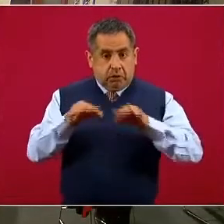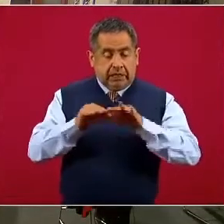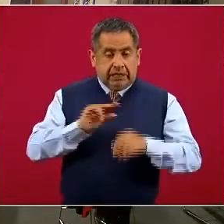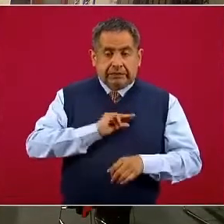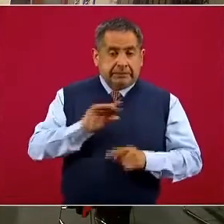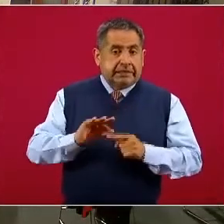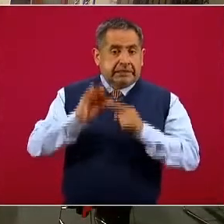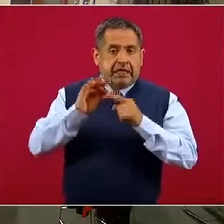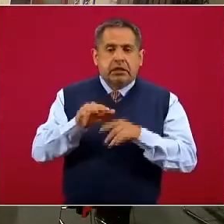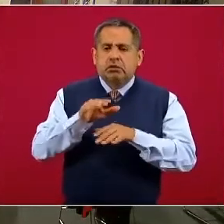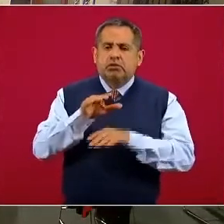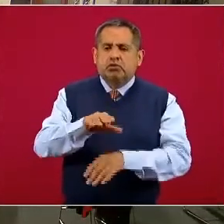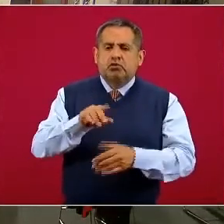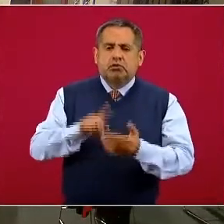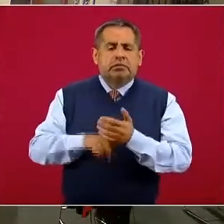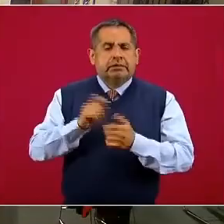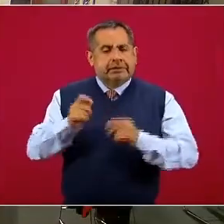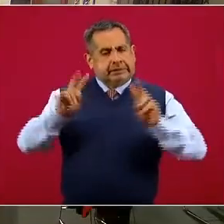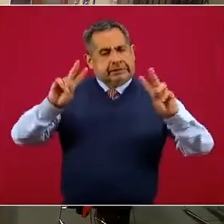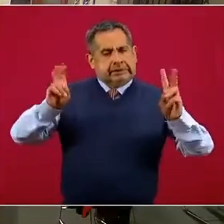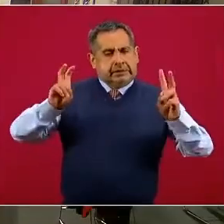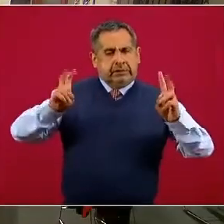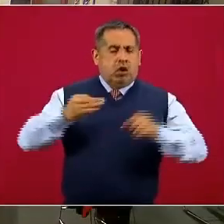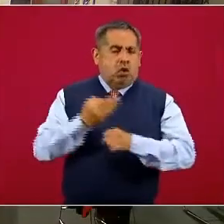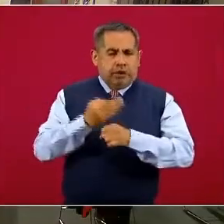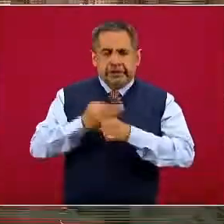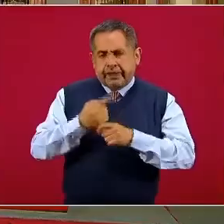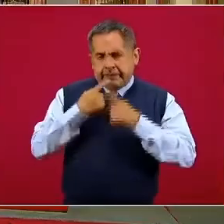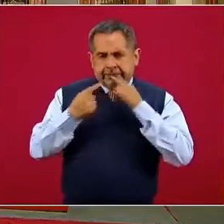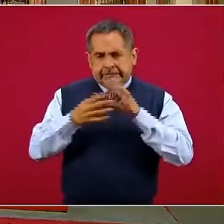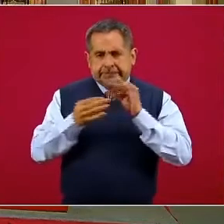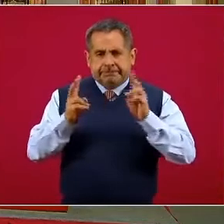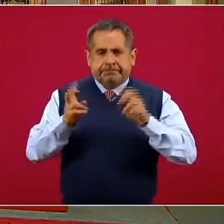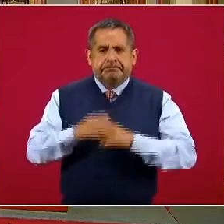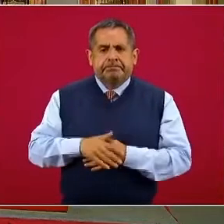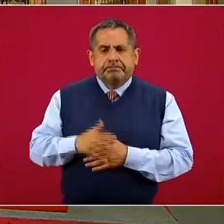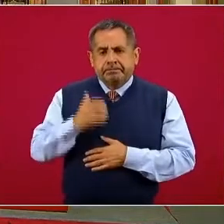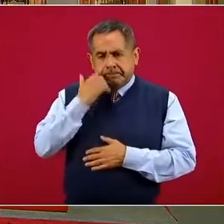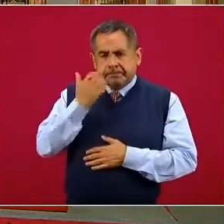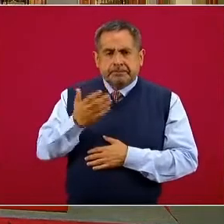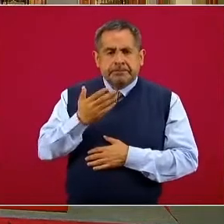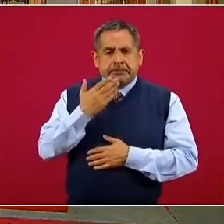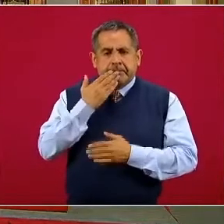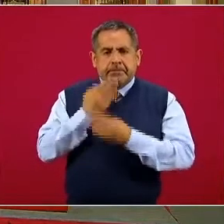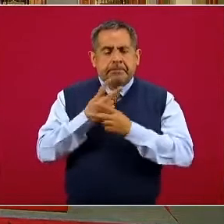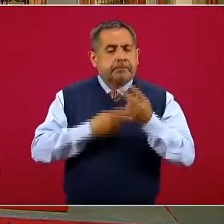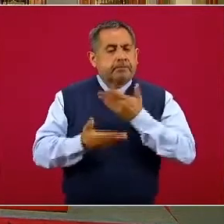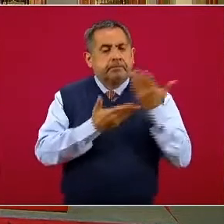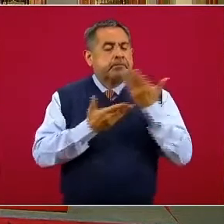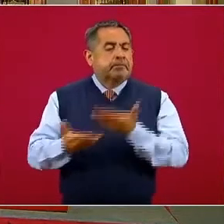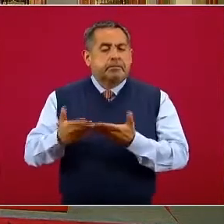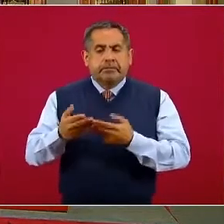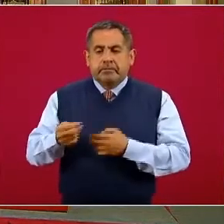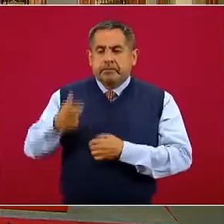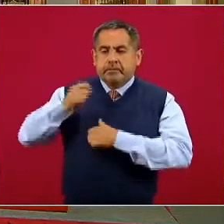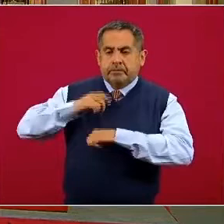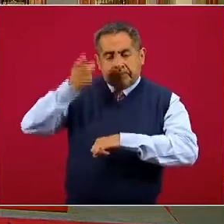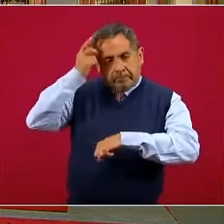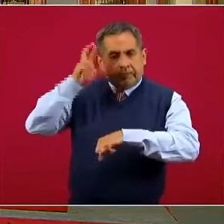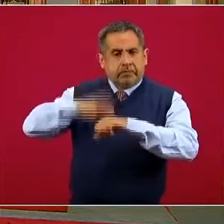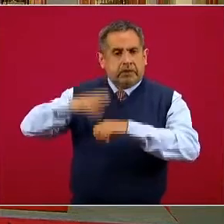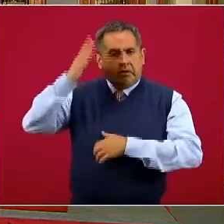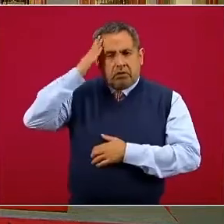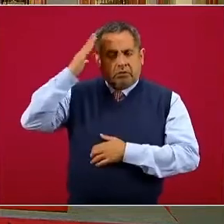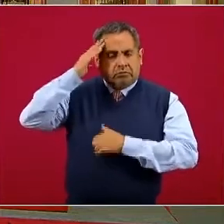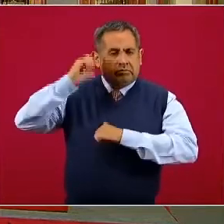especiales relacionados al tema que nos convoca en esta noche. Quisiera darle la bienvenida primeramente a la directora